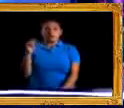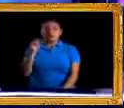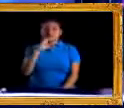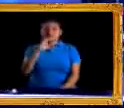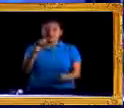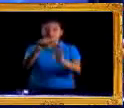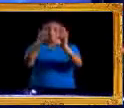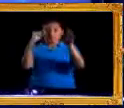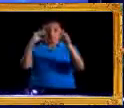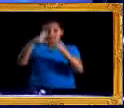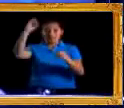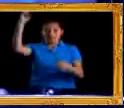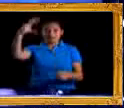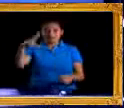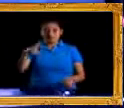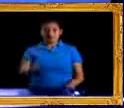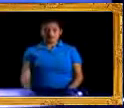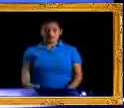bendición.